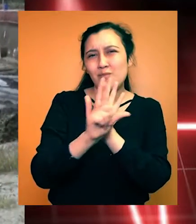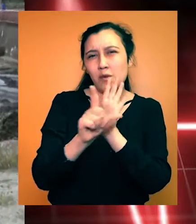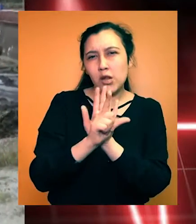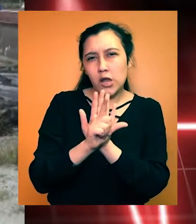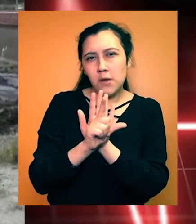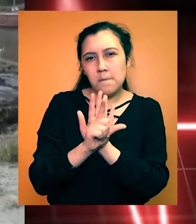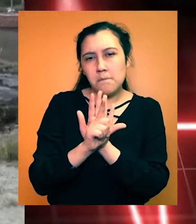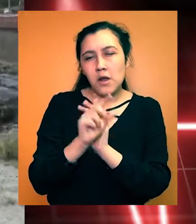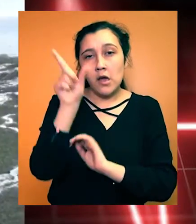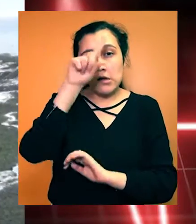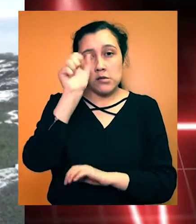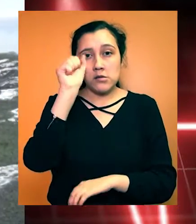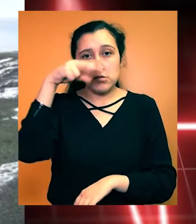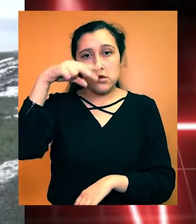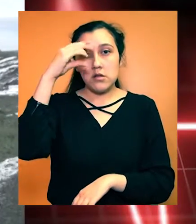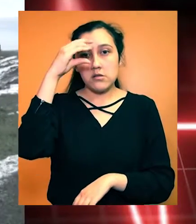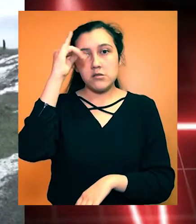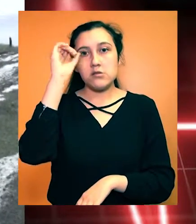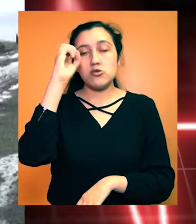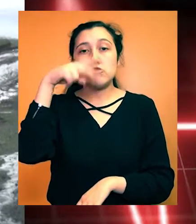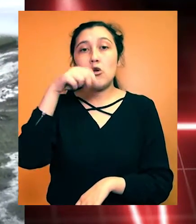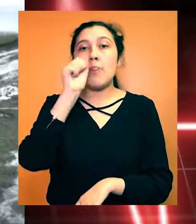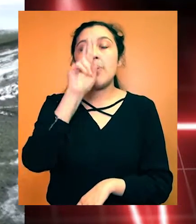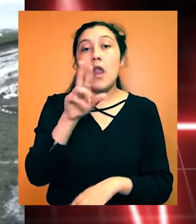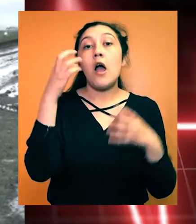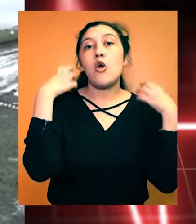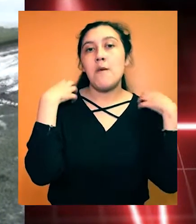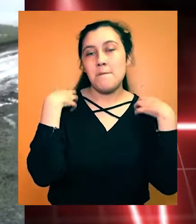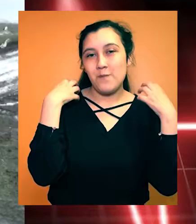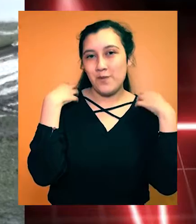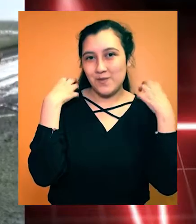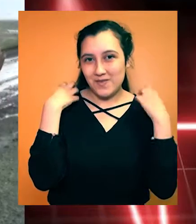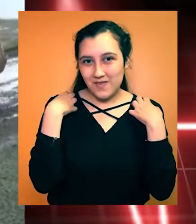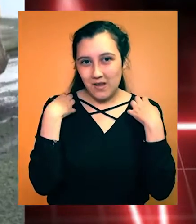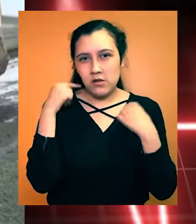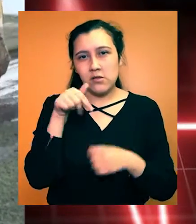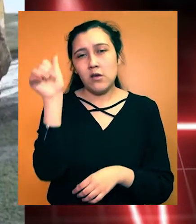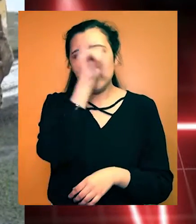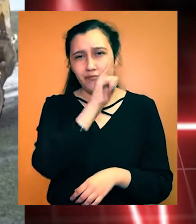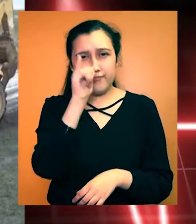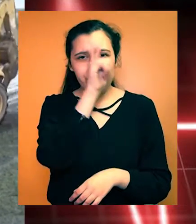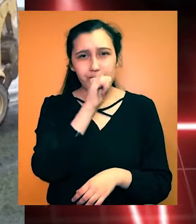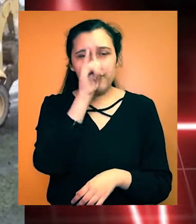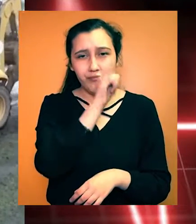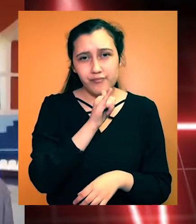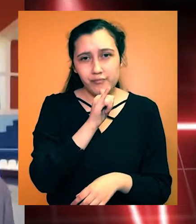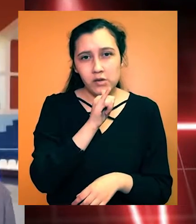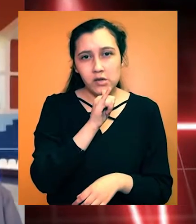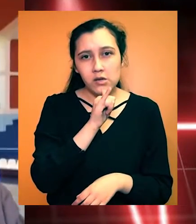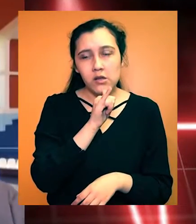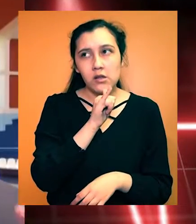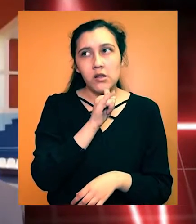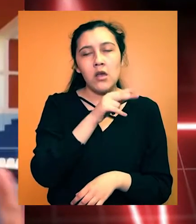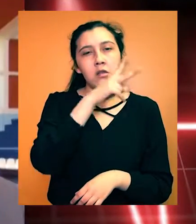los responsables del origen de estos casos que deben entenderse como una manifiesta acción de contaminación. Los olores